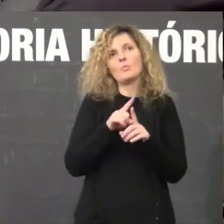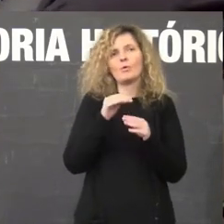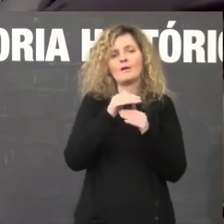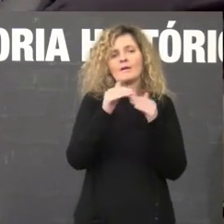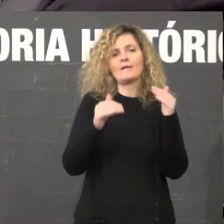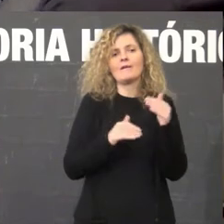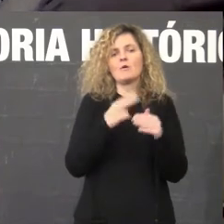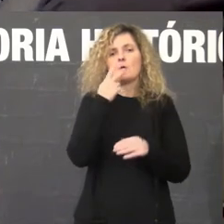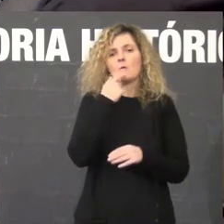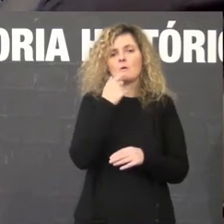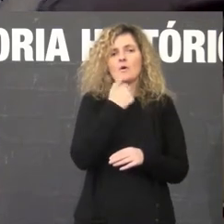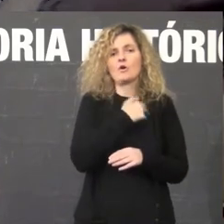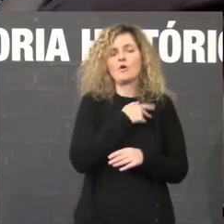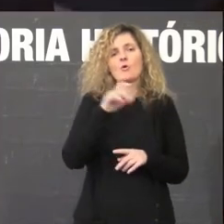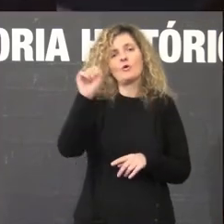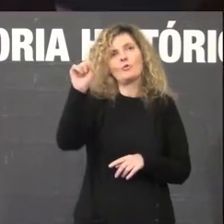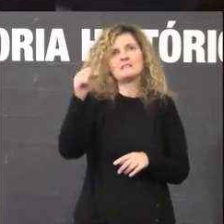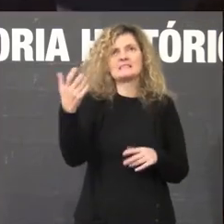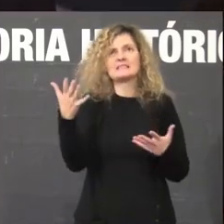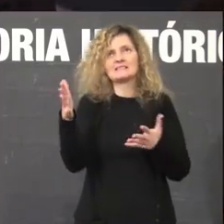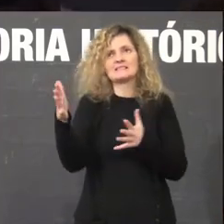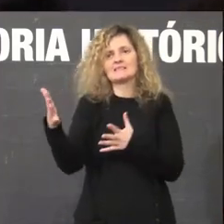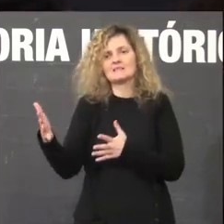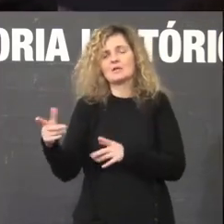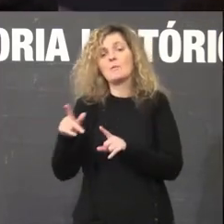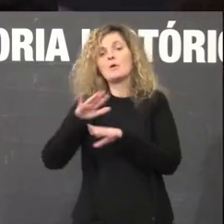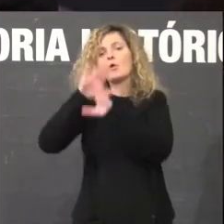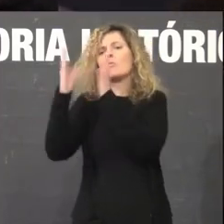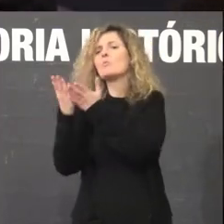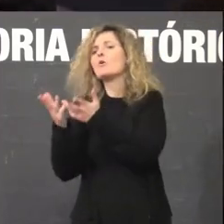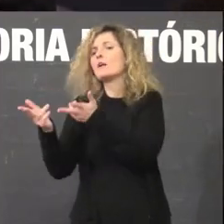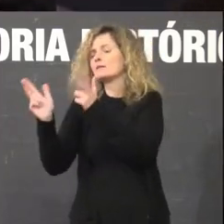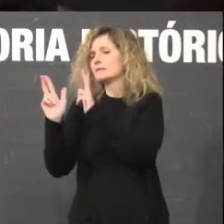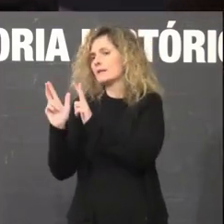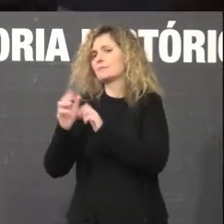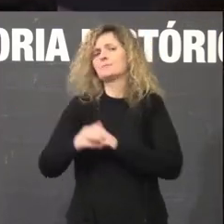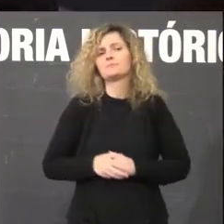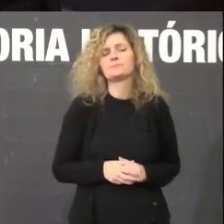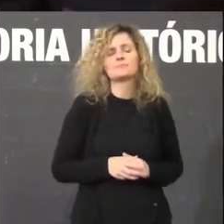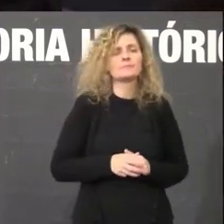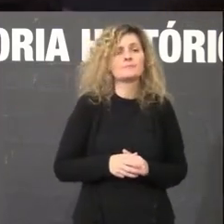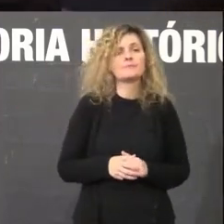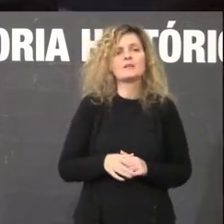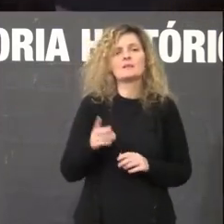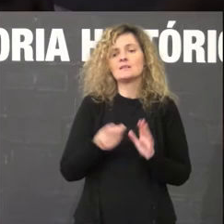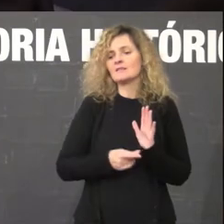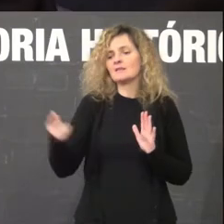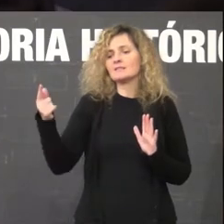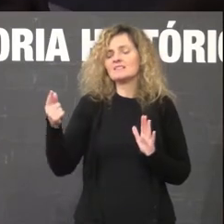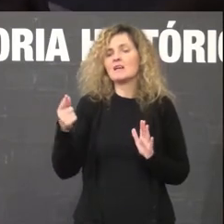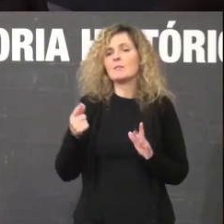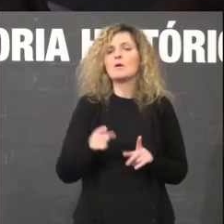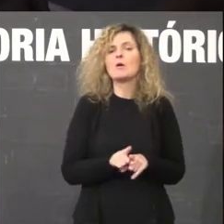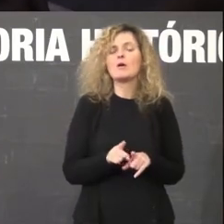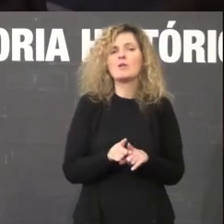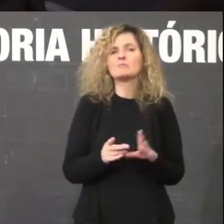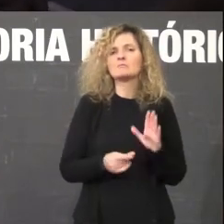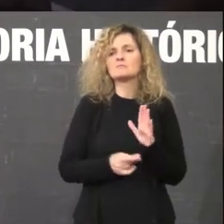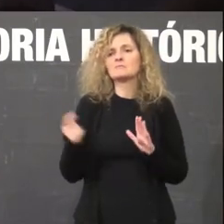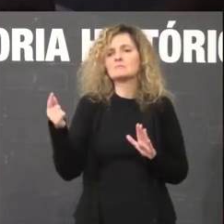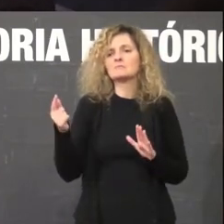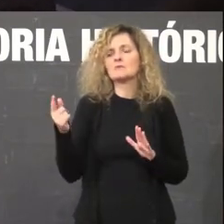vermello dos comunistas, pero no mundo libertario. E escapan, bueno, no,